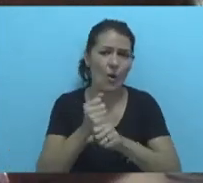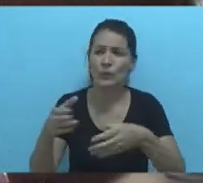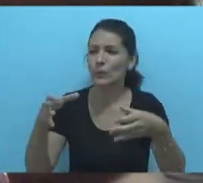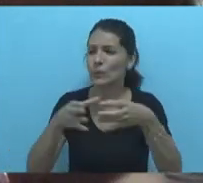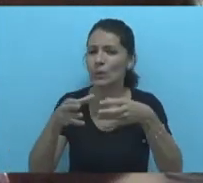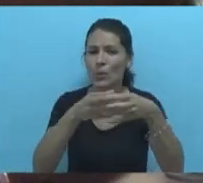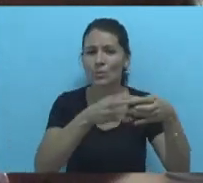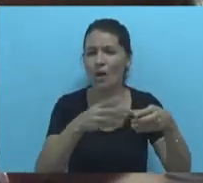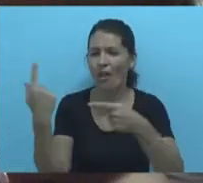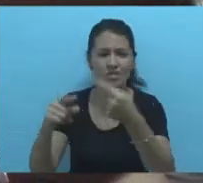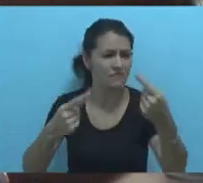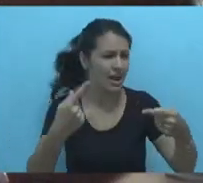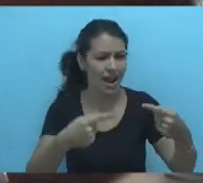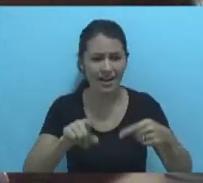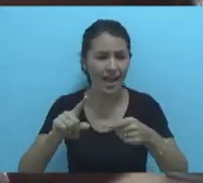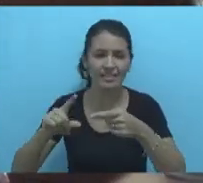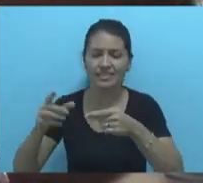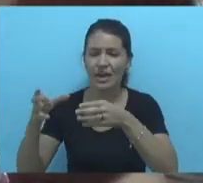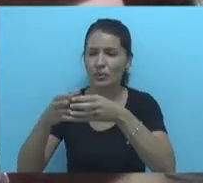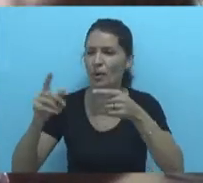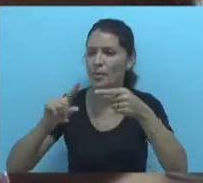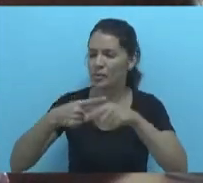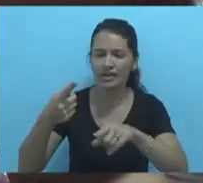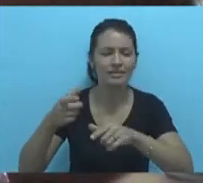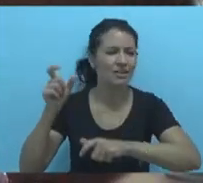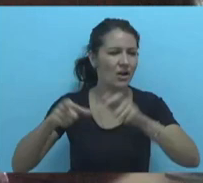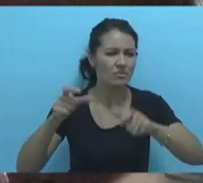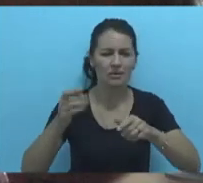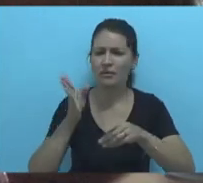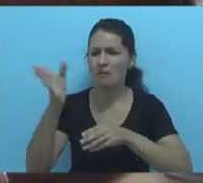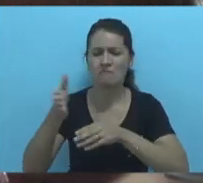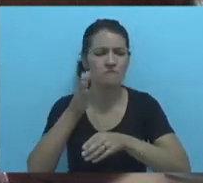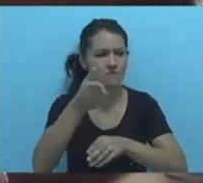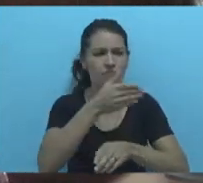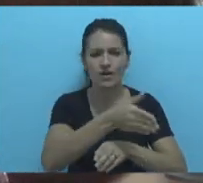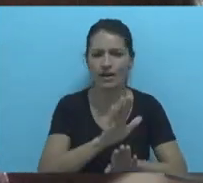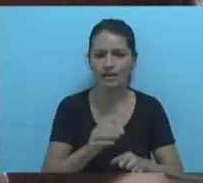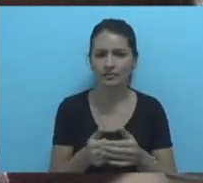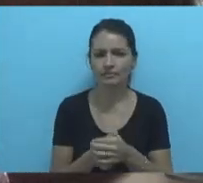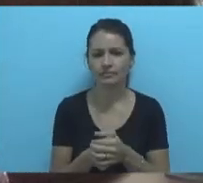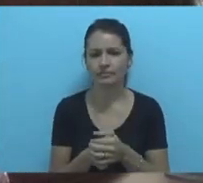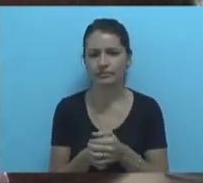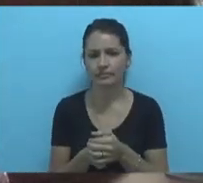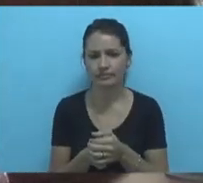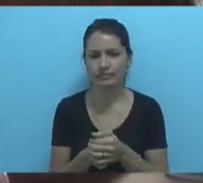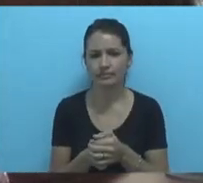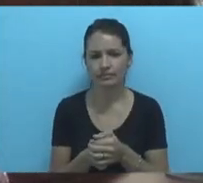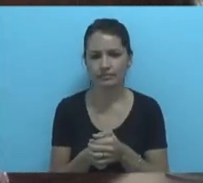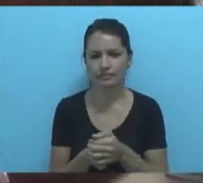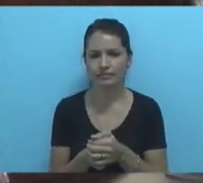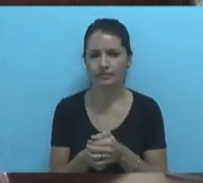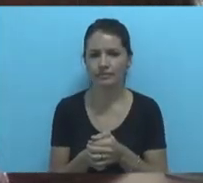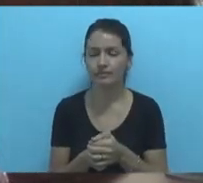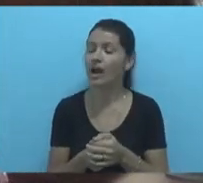militantes junto al Estado argentino, que reitero, en ese momento era el gobierno de Juntos por el Cambio, y hoy en los